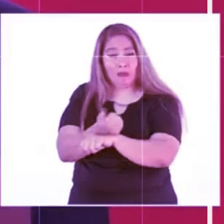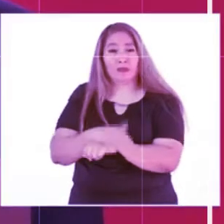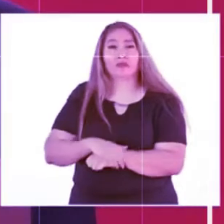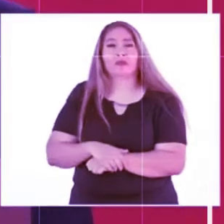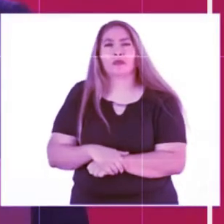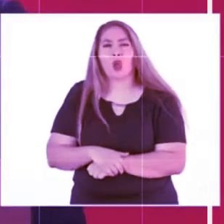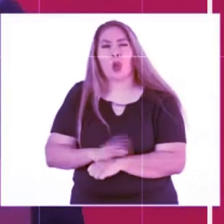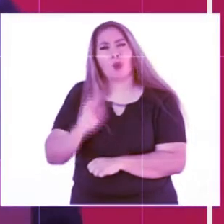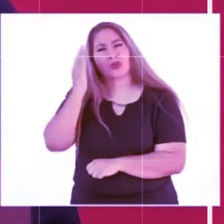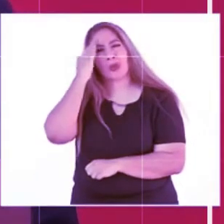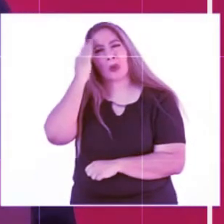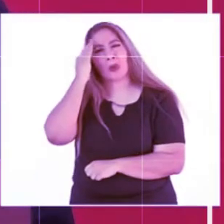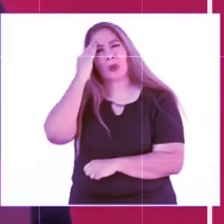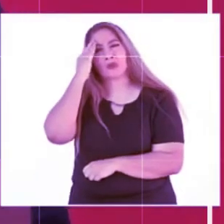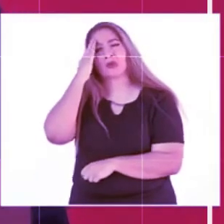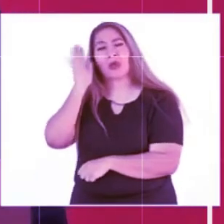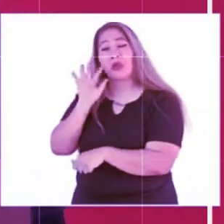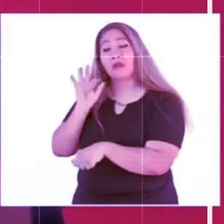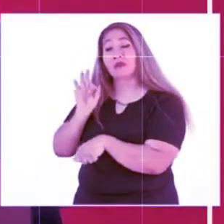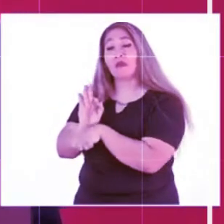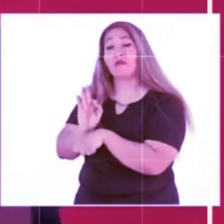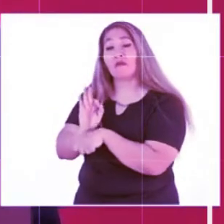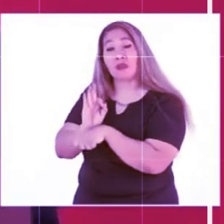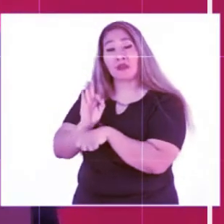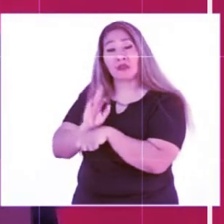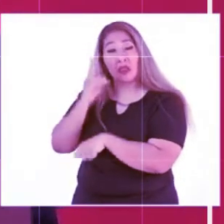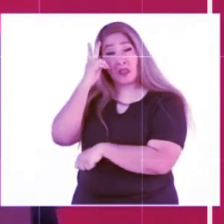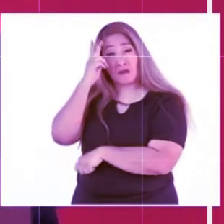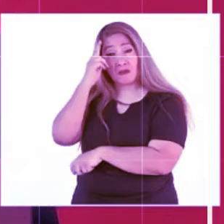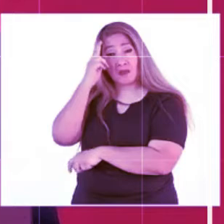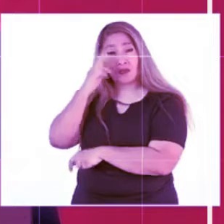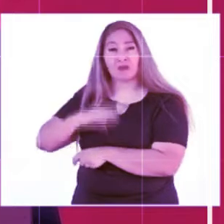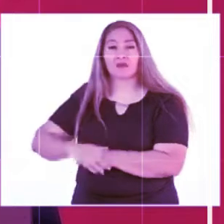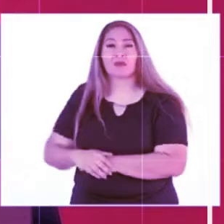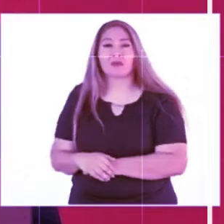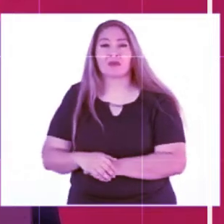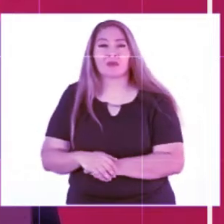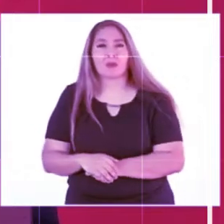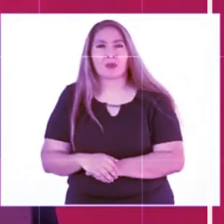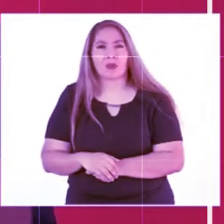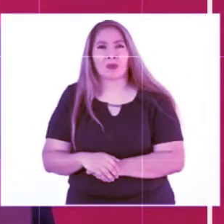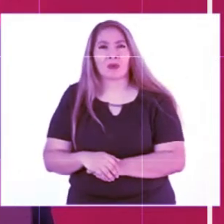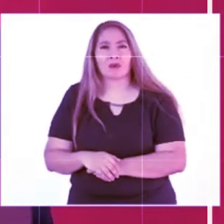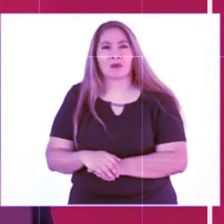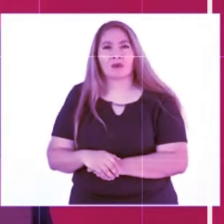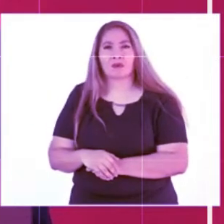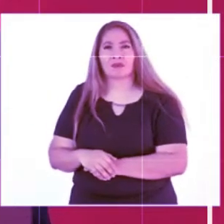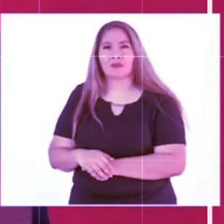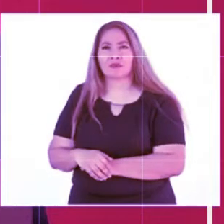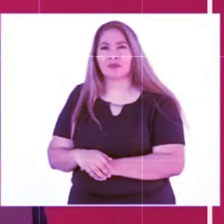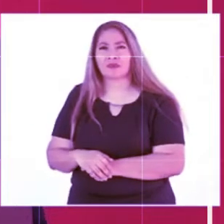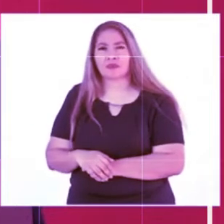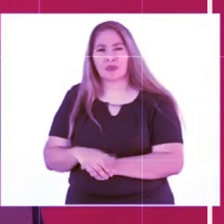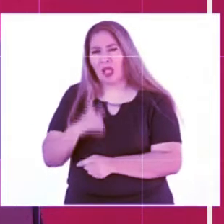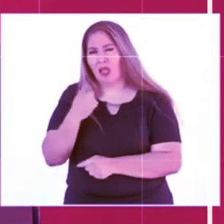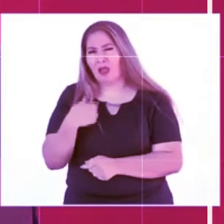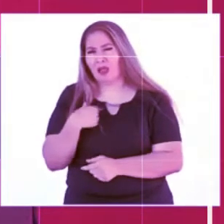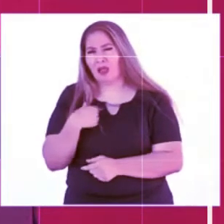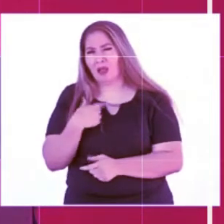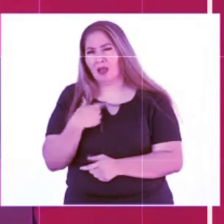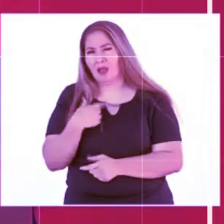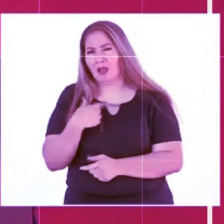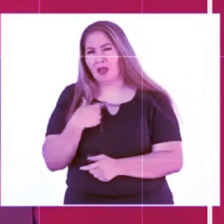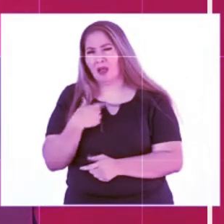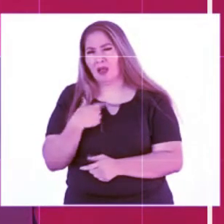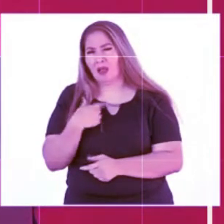como se conocía a los defensores de Porfirio Díaz, no distaba mucho de las barbaridades de